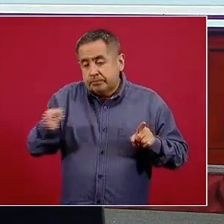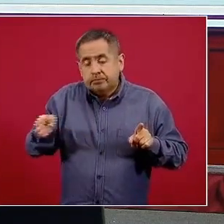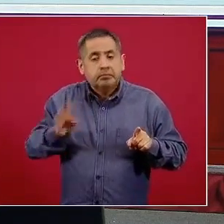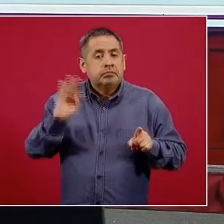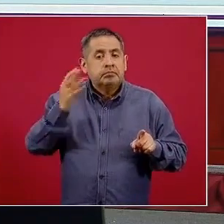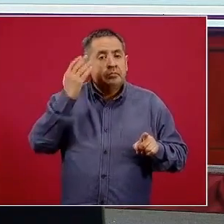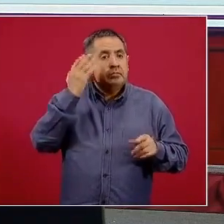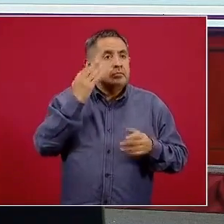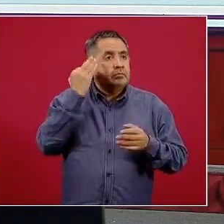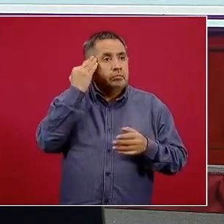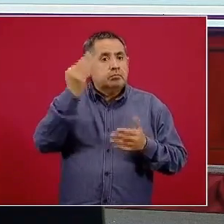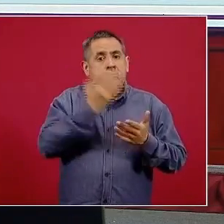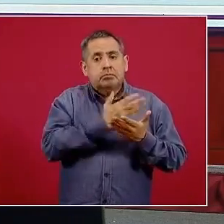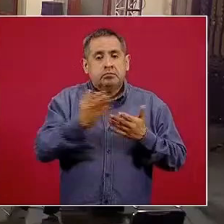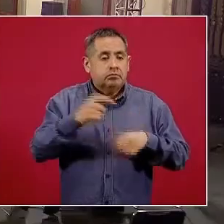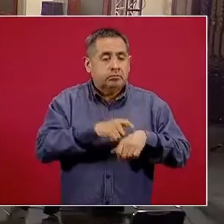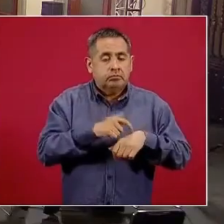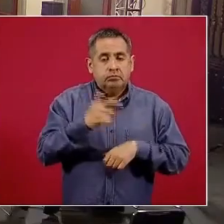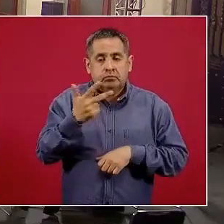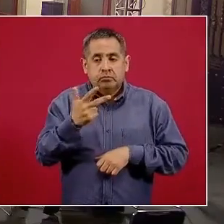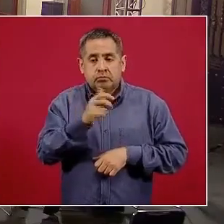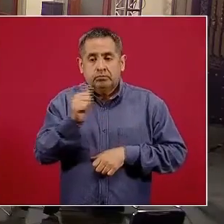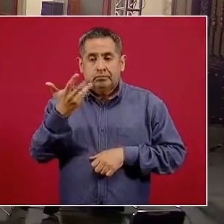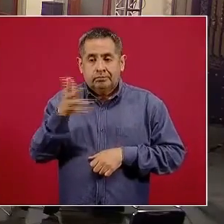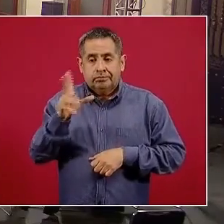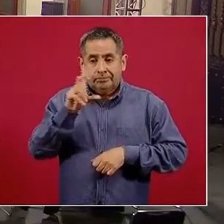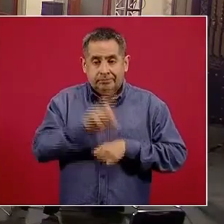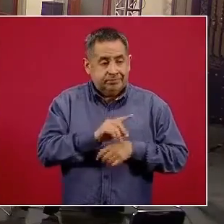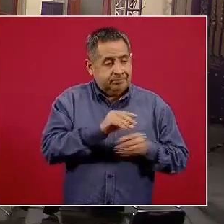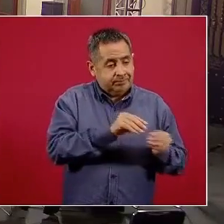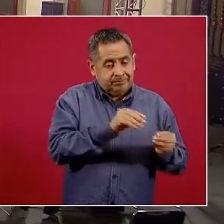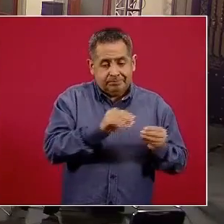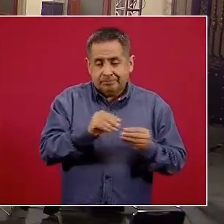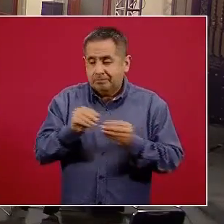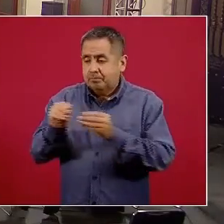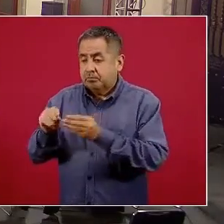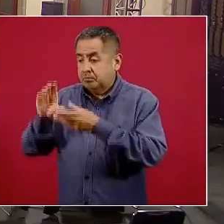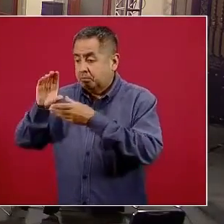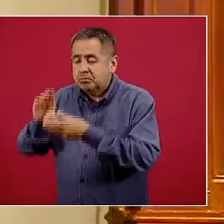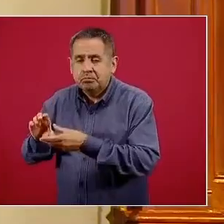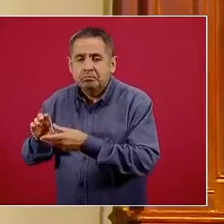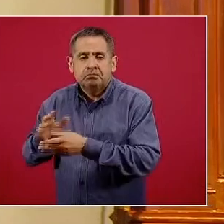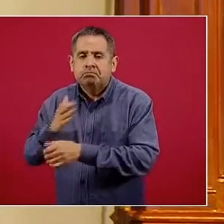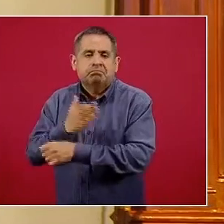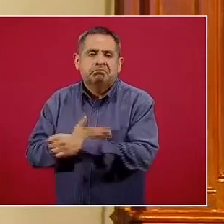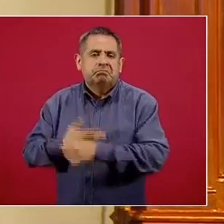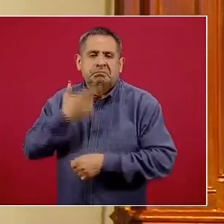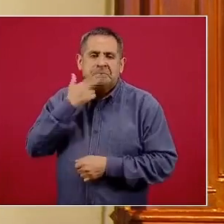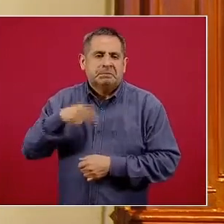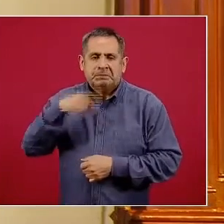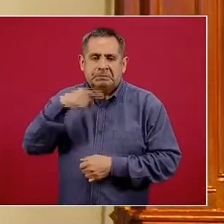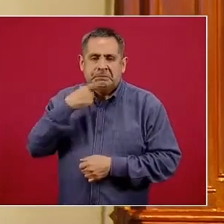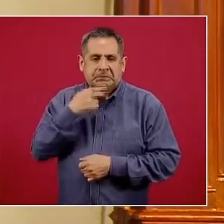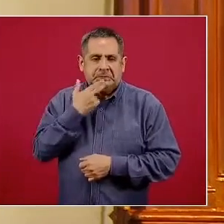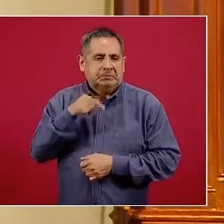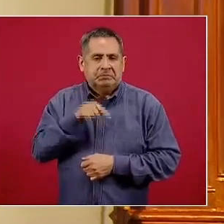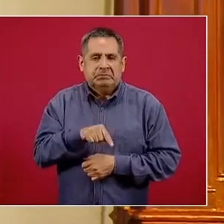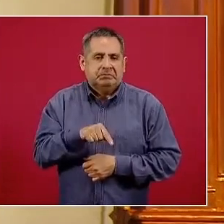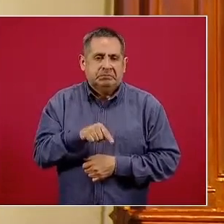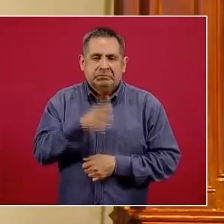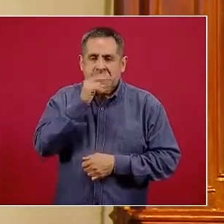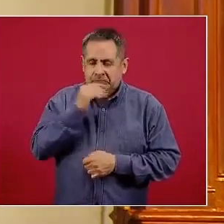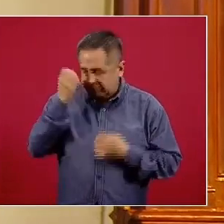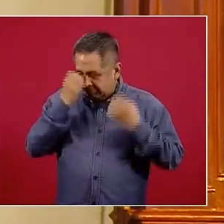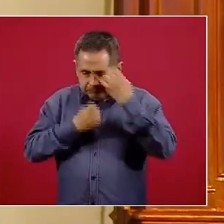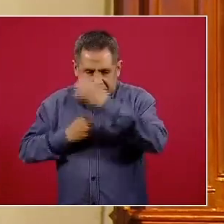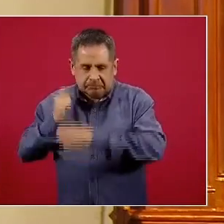exceder. Si excede de los 8 a los 10 días, es una muestra que ya perdió la calidad correspondiente para ser